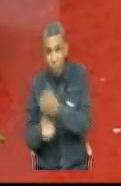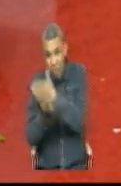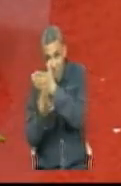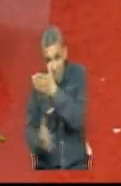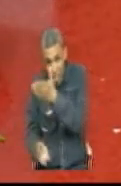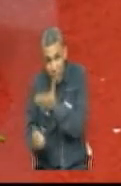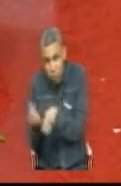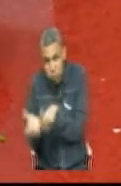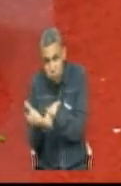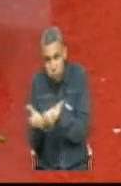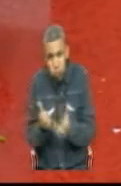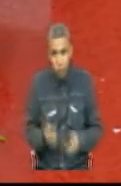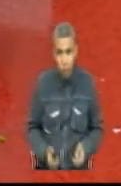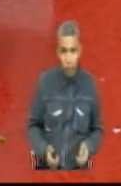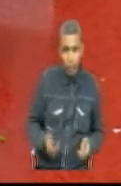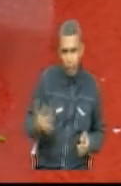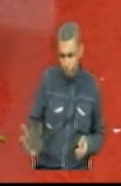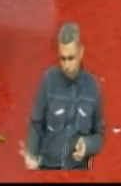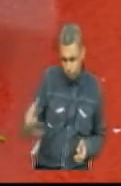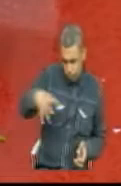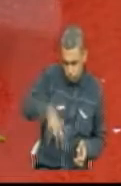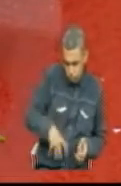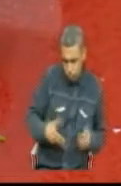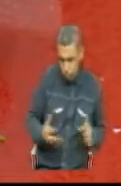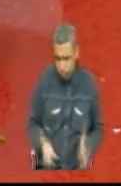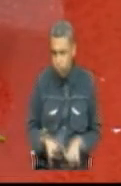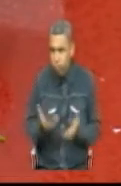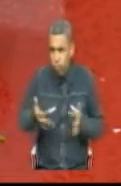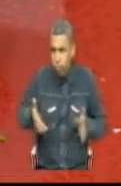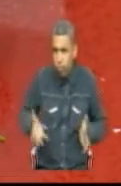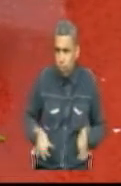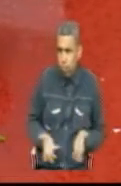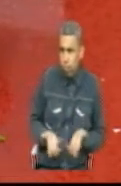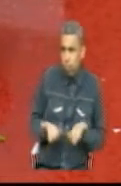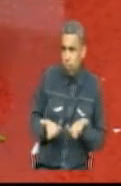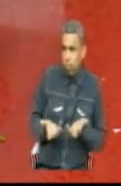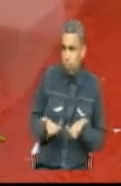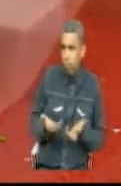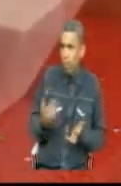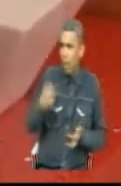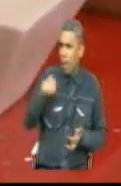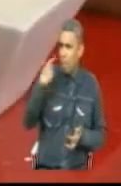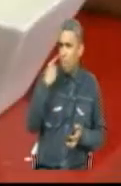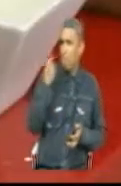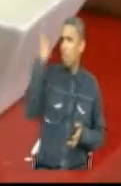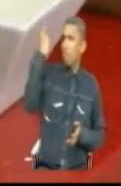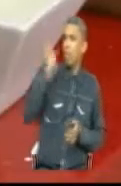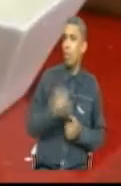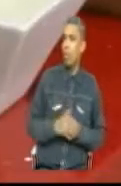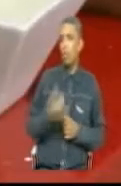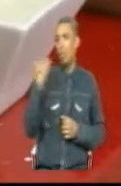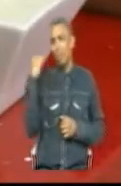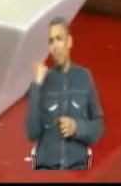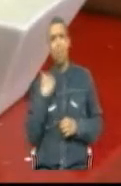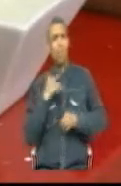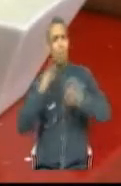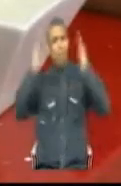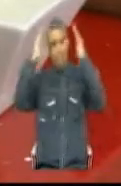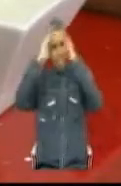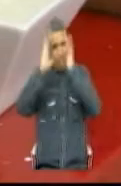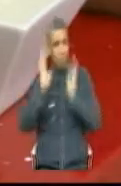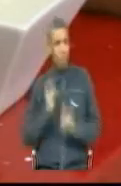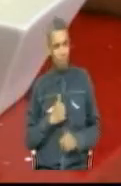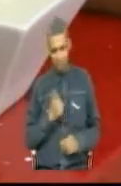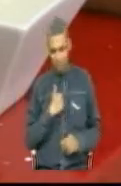desde la universidad de mi hija y entonces empezó pero que va a ser como en la casa pues yo le echo salchicha y cuanta cosa encuentro antes